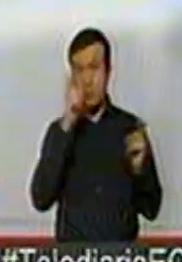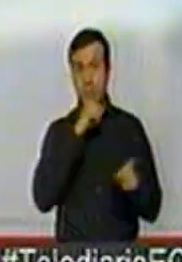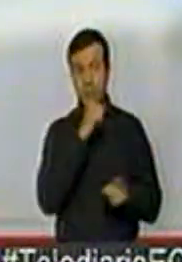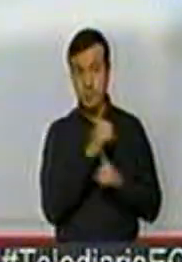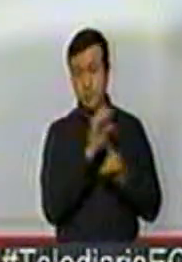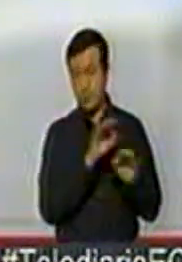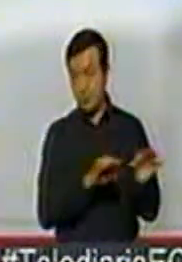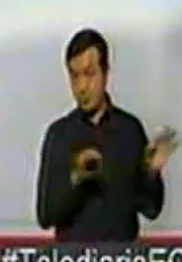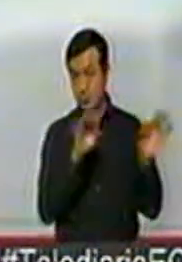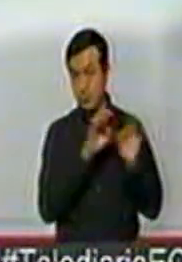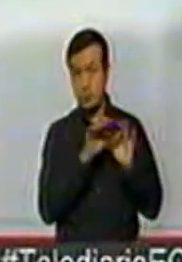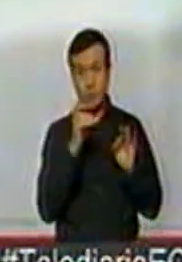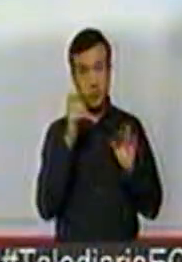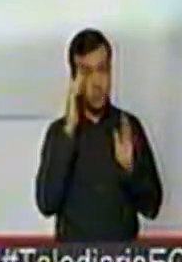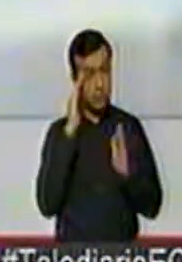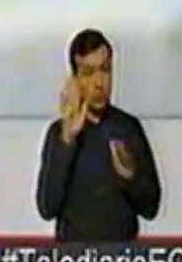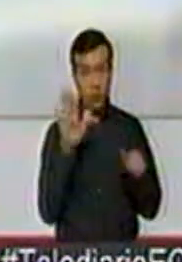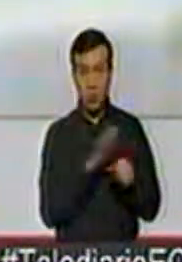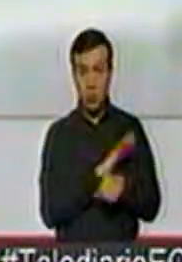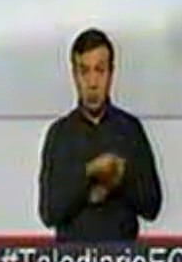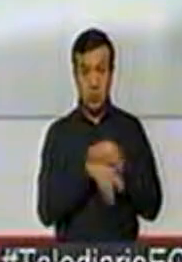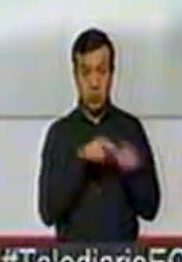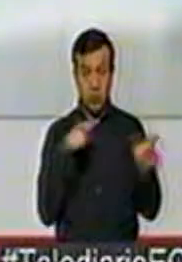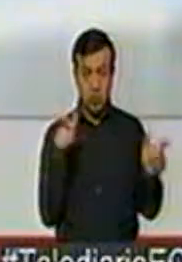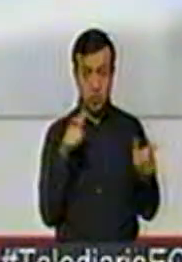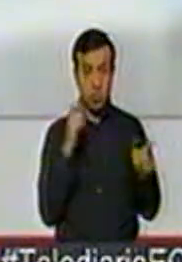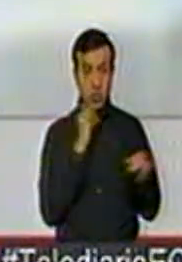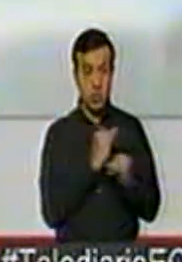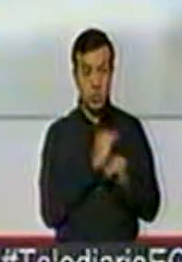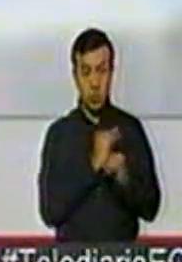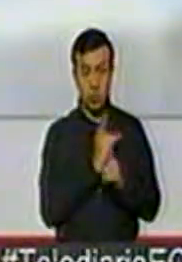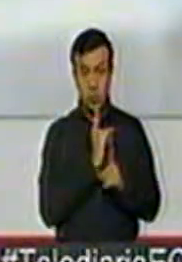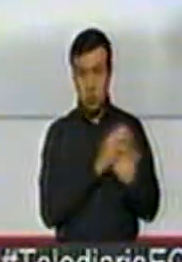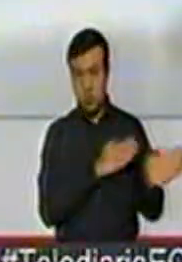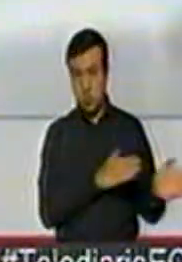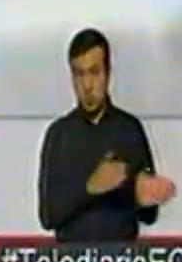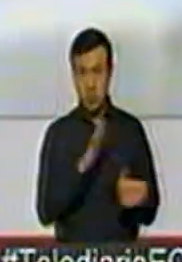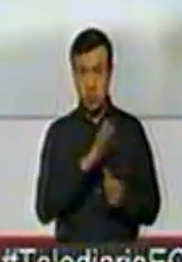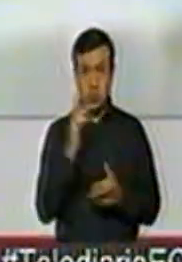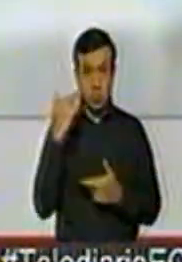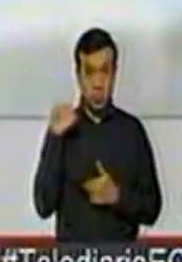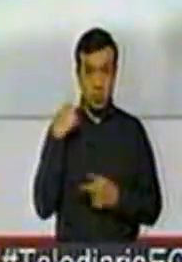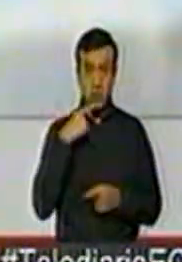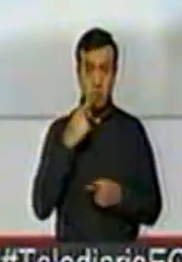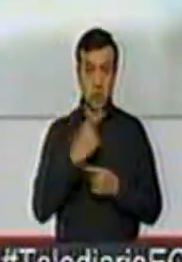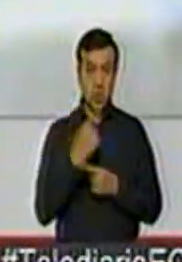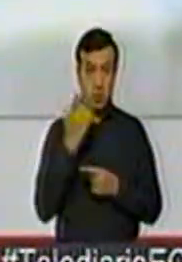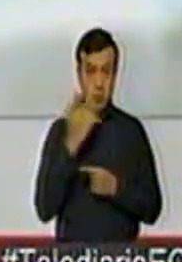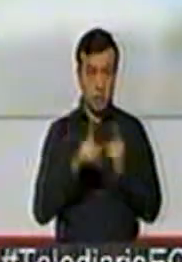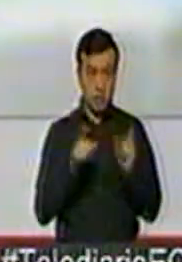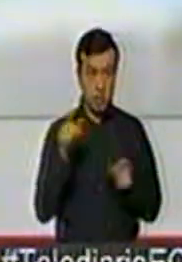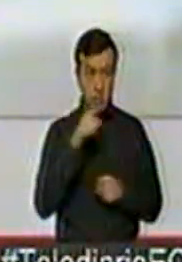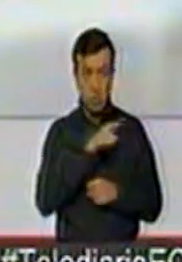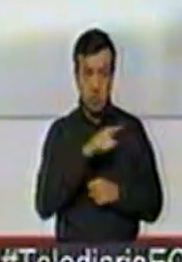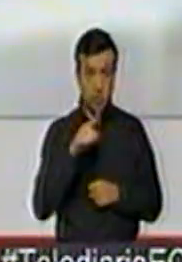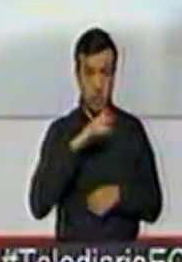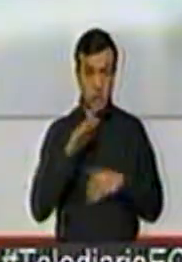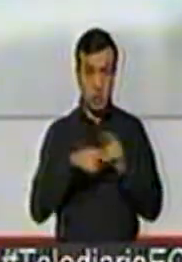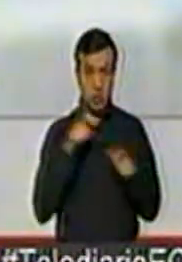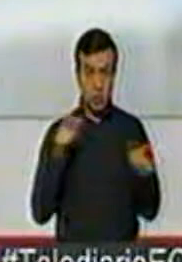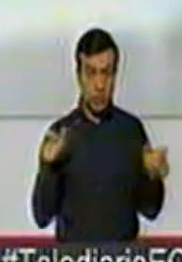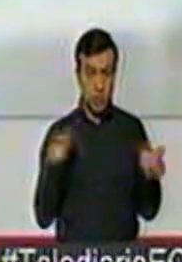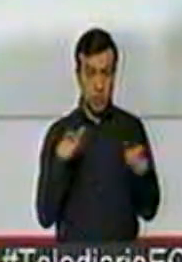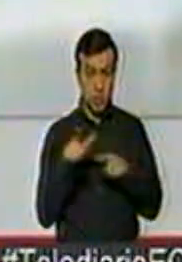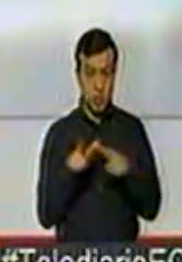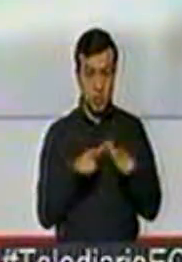una intervención integral de todas las entidades que tienen competencia para garantizar que el ingreso y la salida de personas a